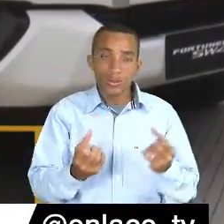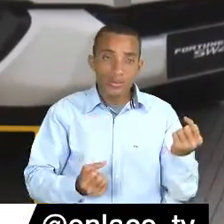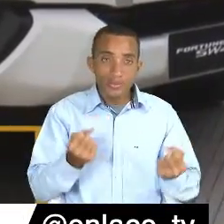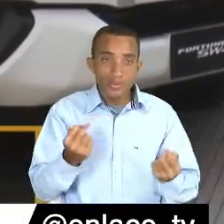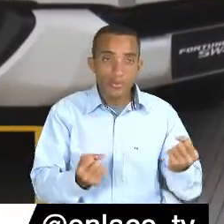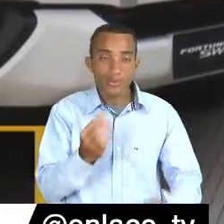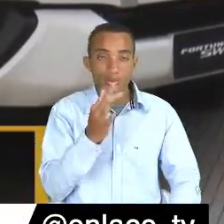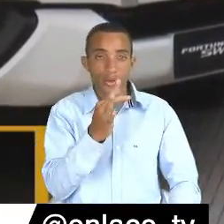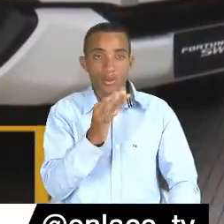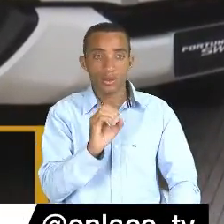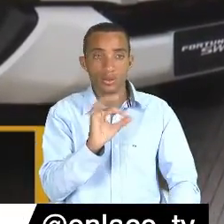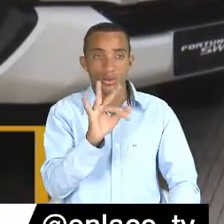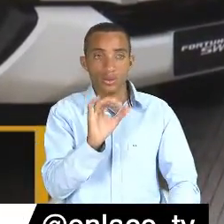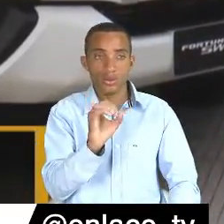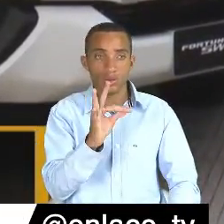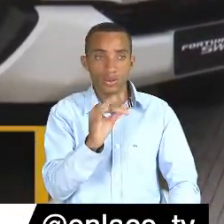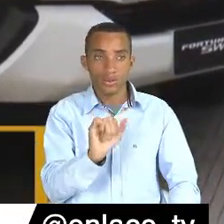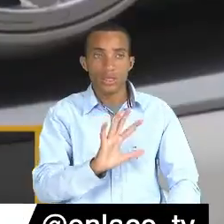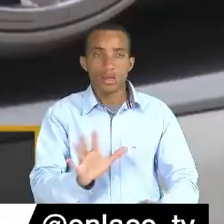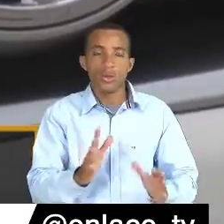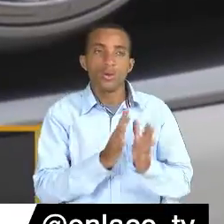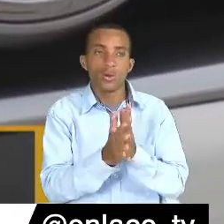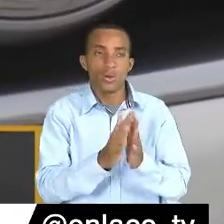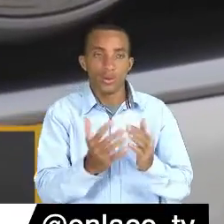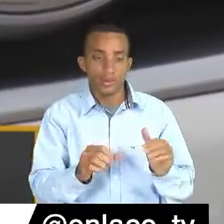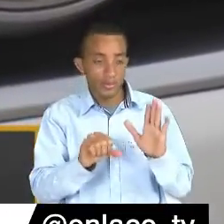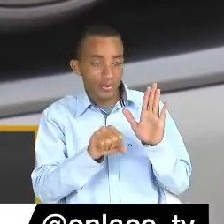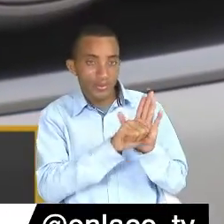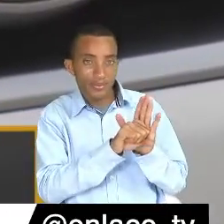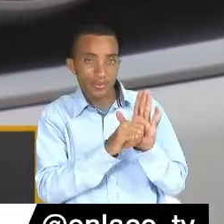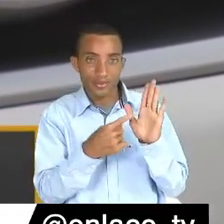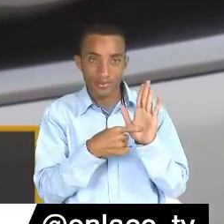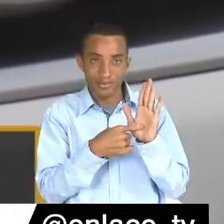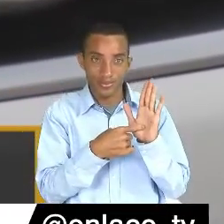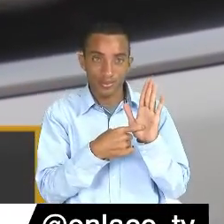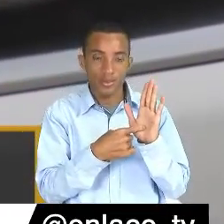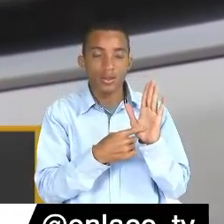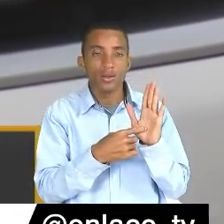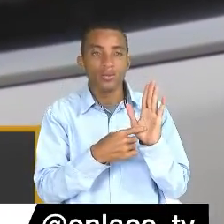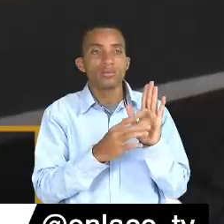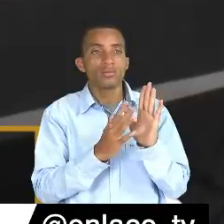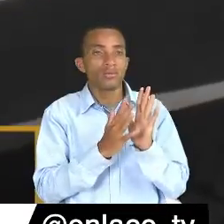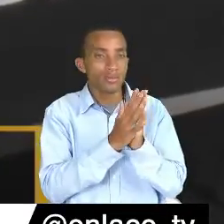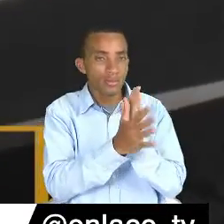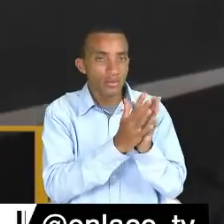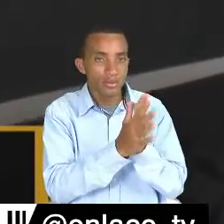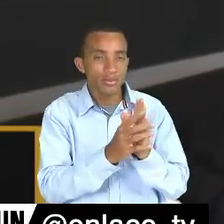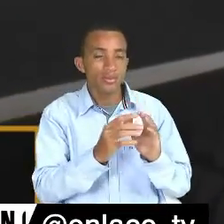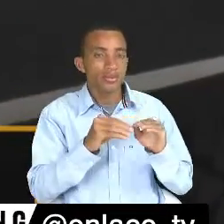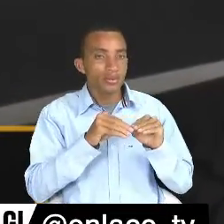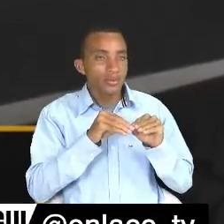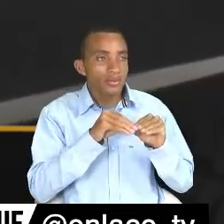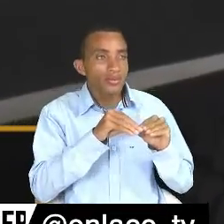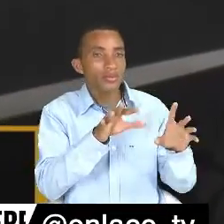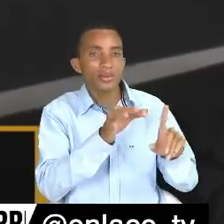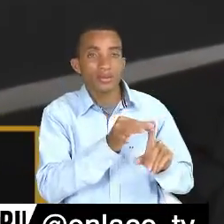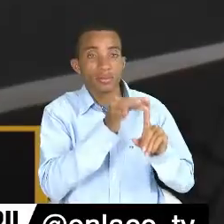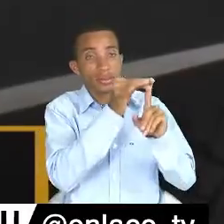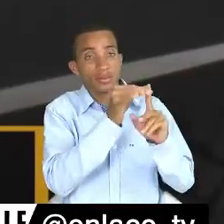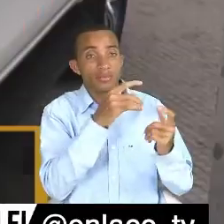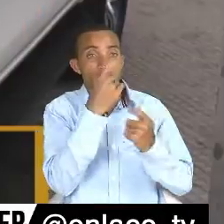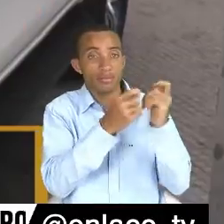la región de Barranca Bermeja como para el país. Hoy la marca está haciendo un lanzamiento especial de descuentos